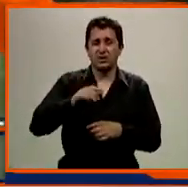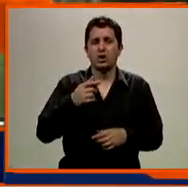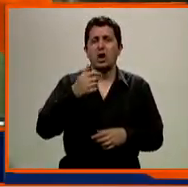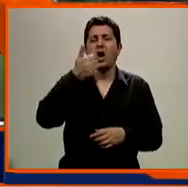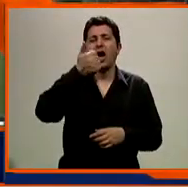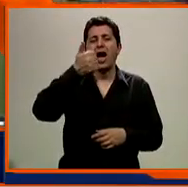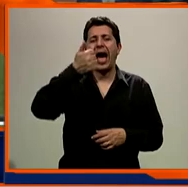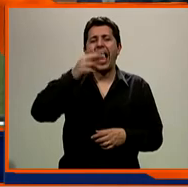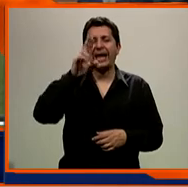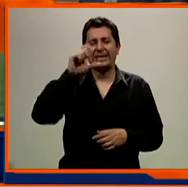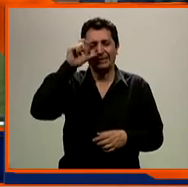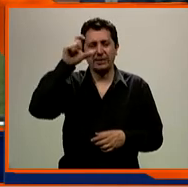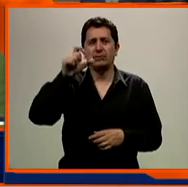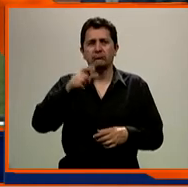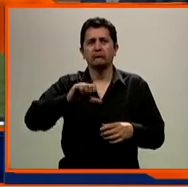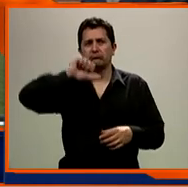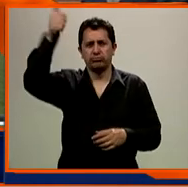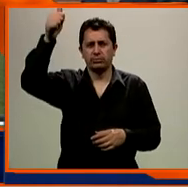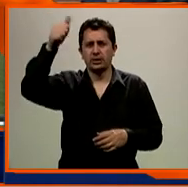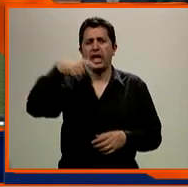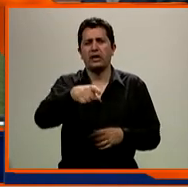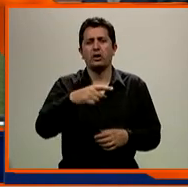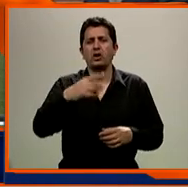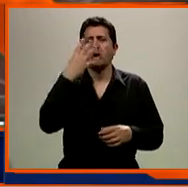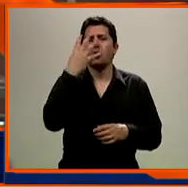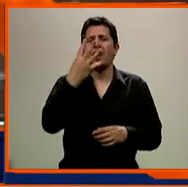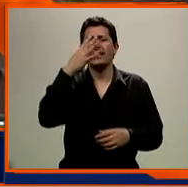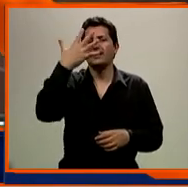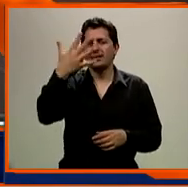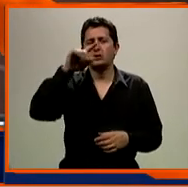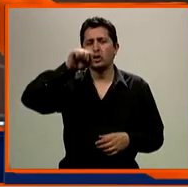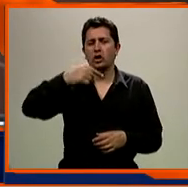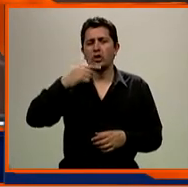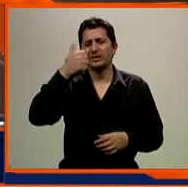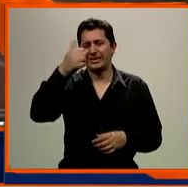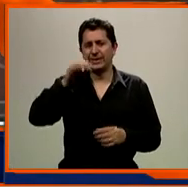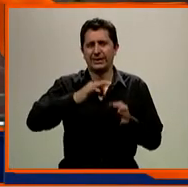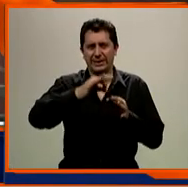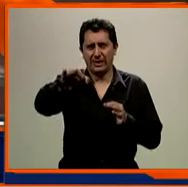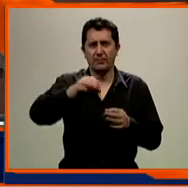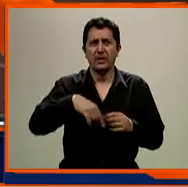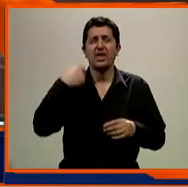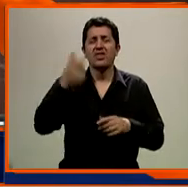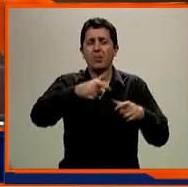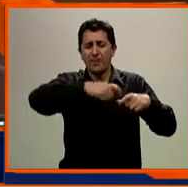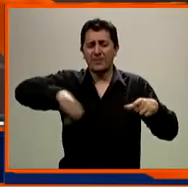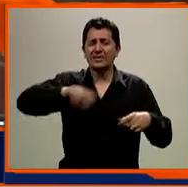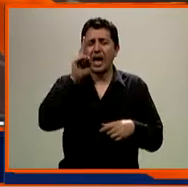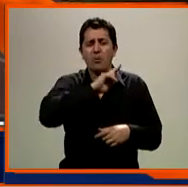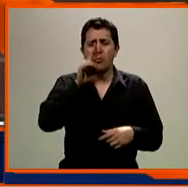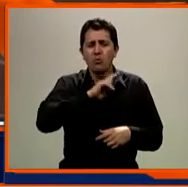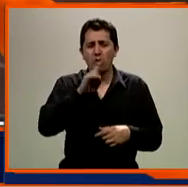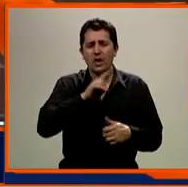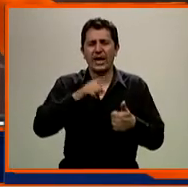que se consagró luego de un lanzamiento de 45,60. Si nos vamos a la pista, bueno, en mujeres se